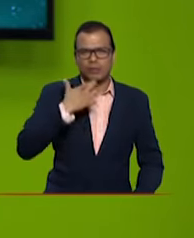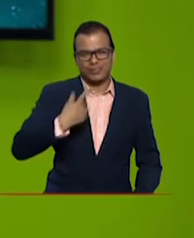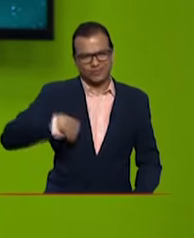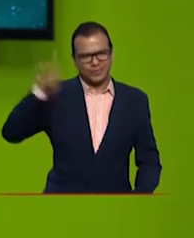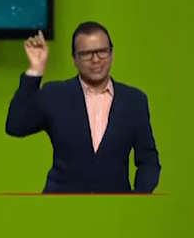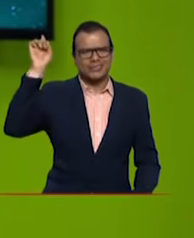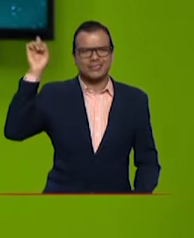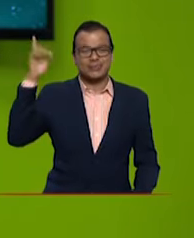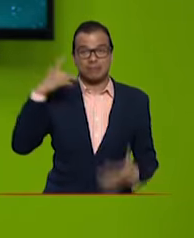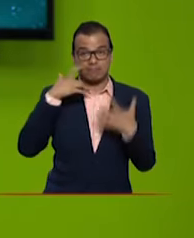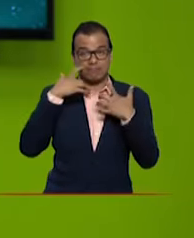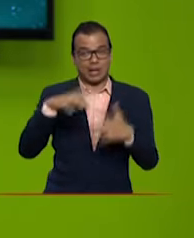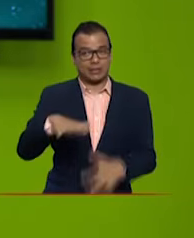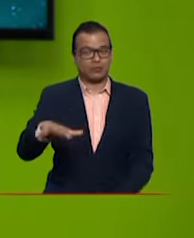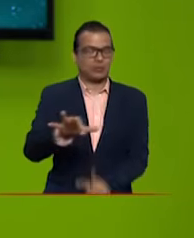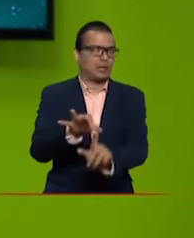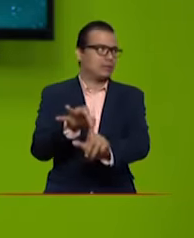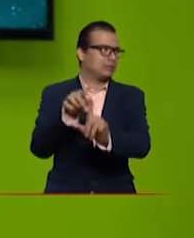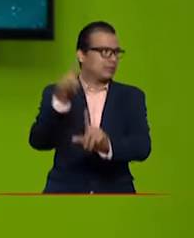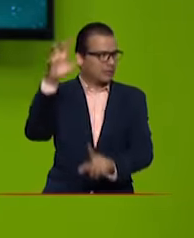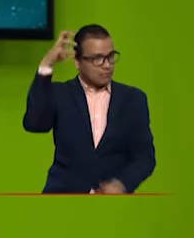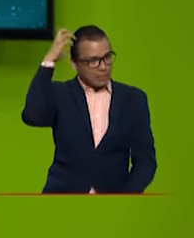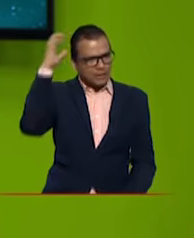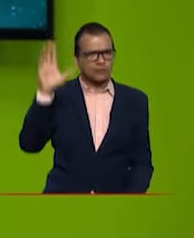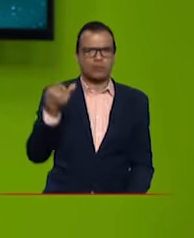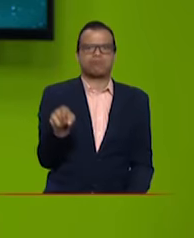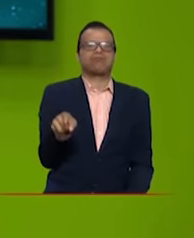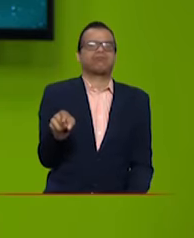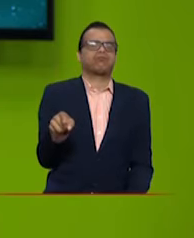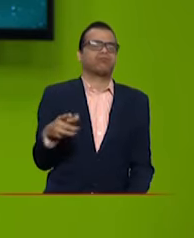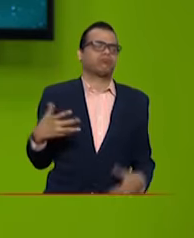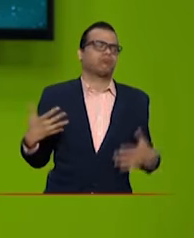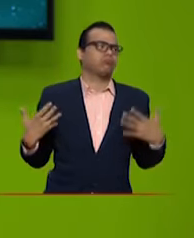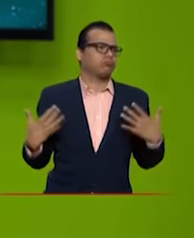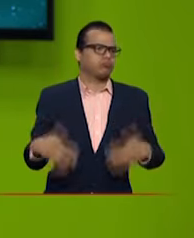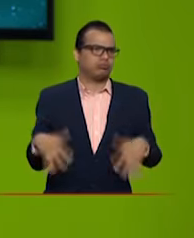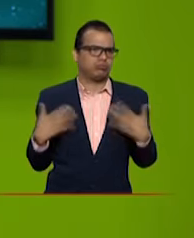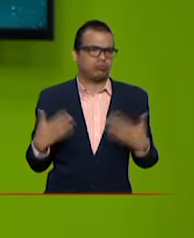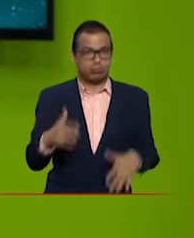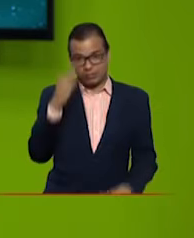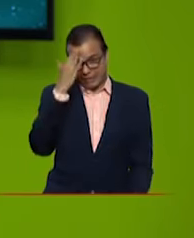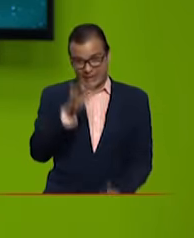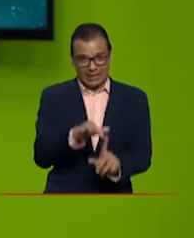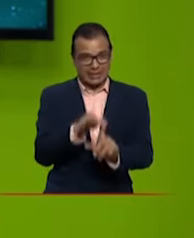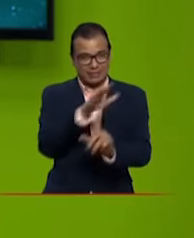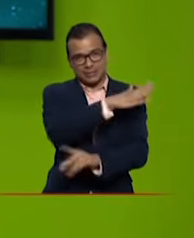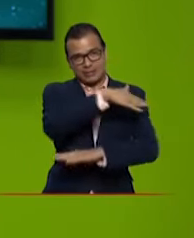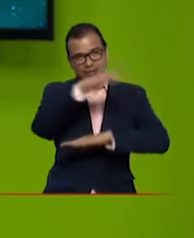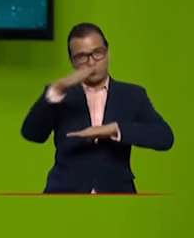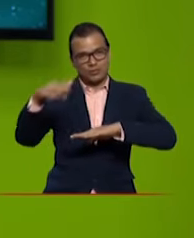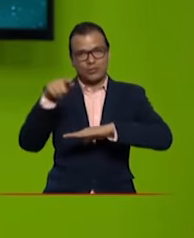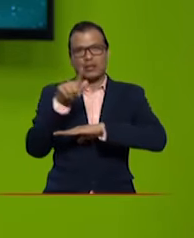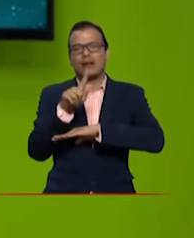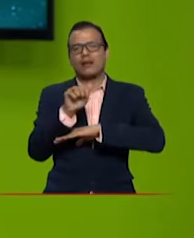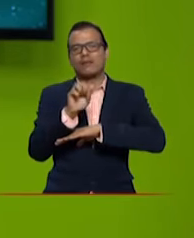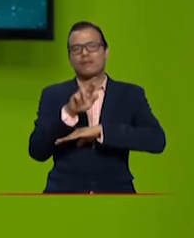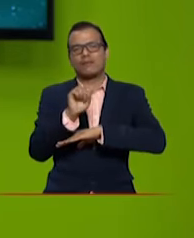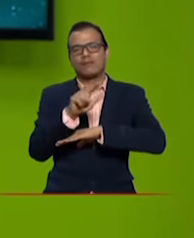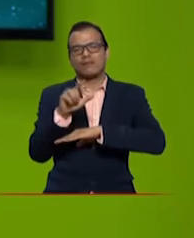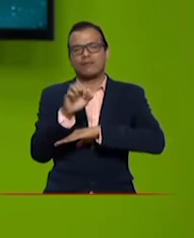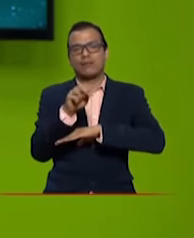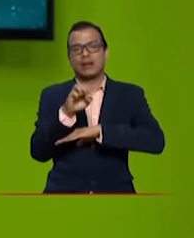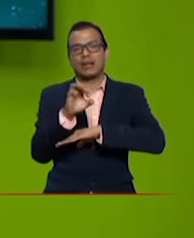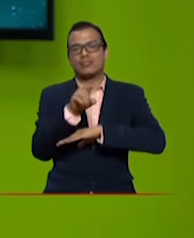y más en una zona tan sensible como esta zona de amortiguación, que es, vuelvo y repito, una zona esencial para